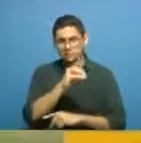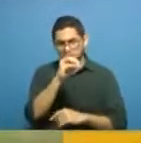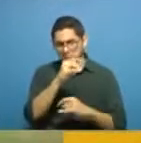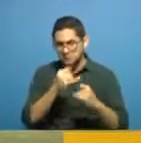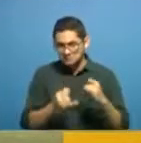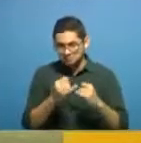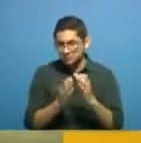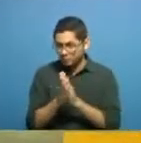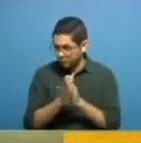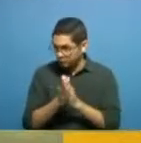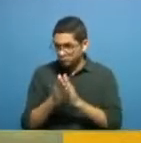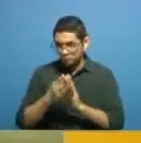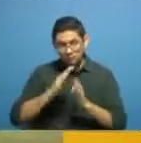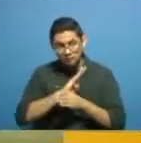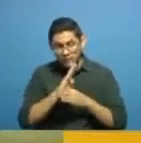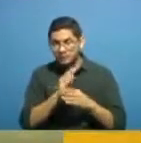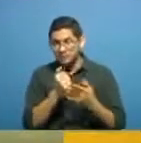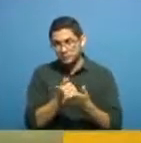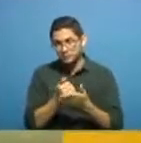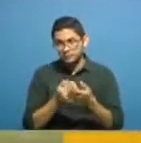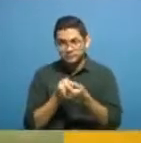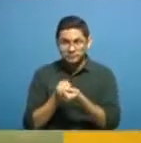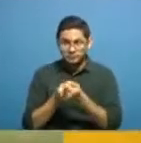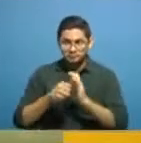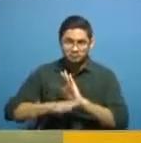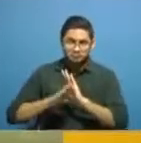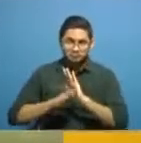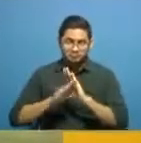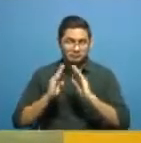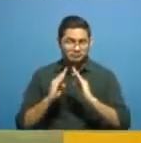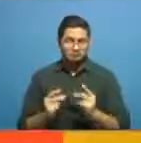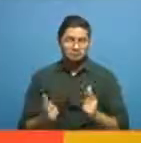para que aprovechen las promociones de bancos y nuestras promociones, por supuesto, para casas de entrega inmediata.